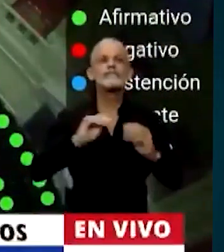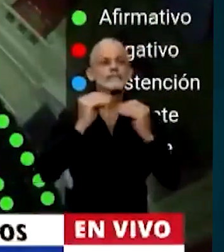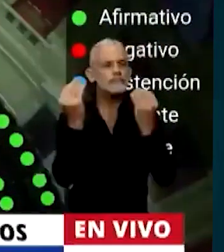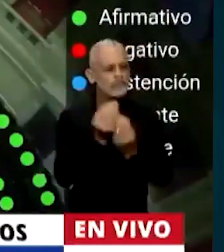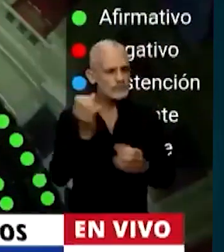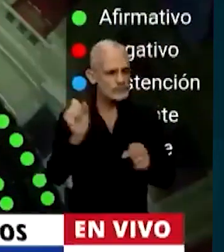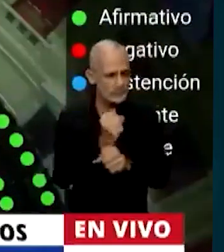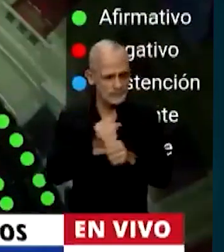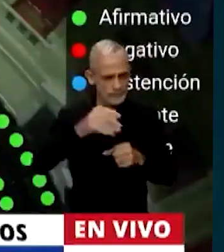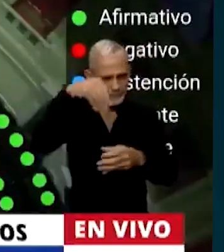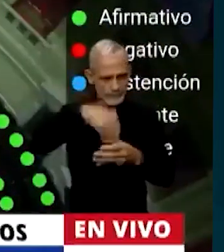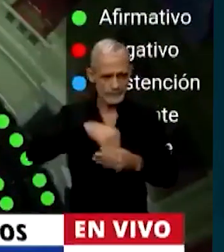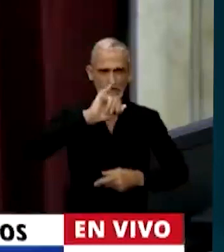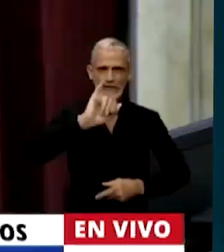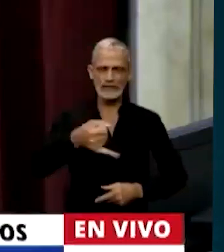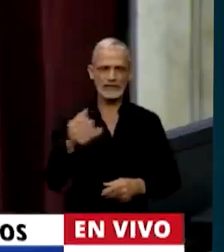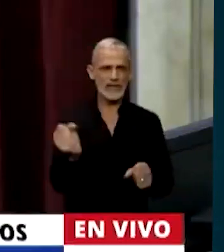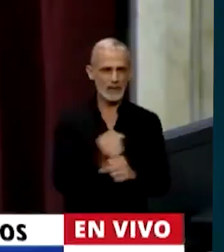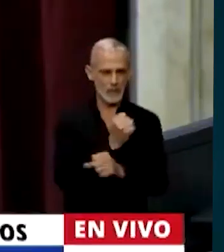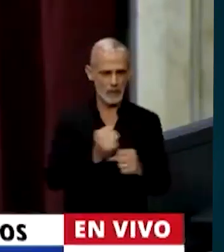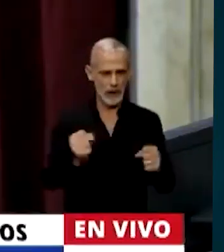Resulta afirmativo.